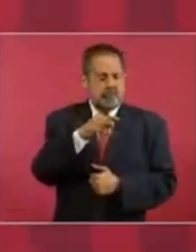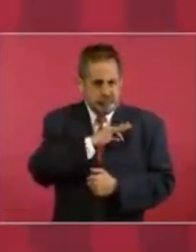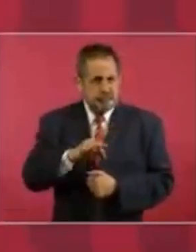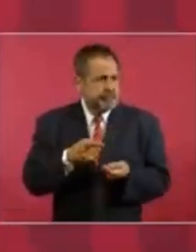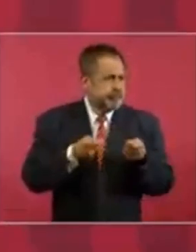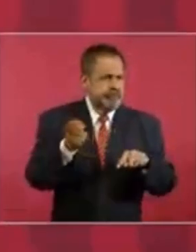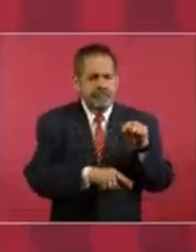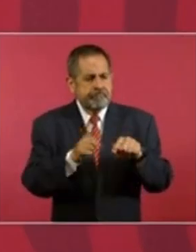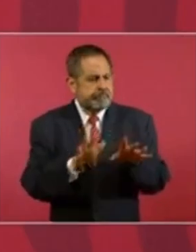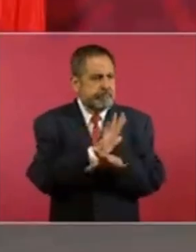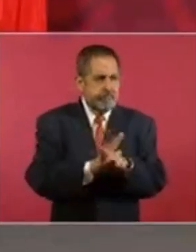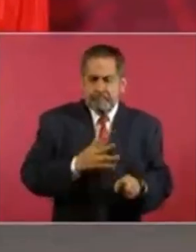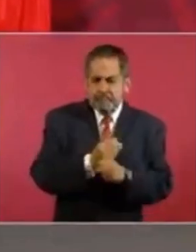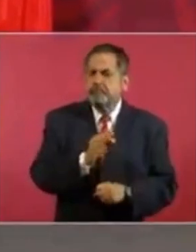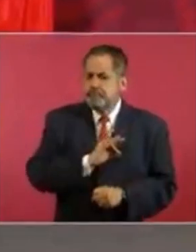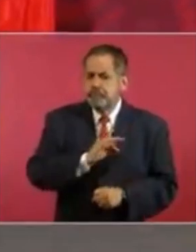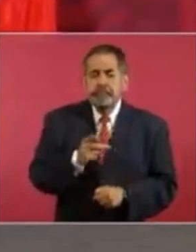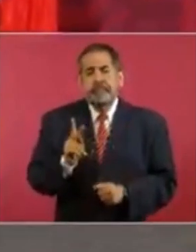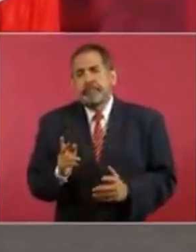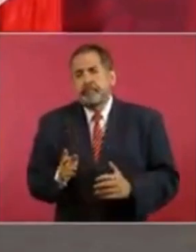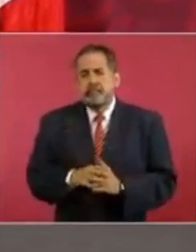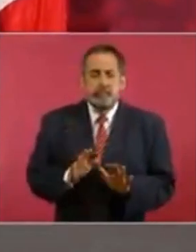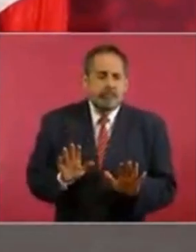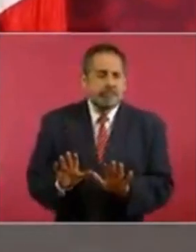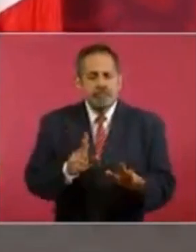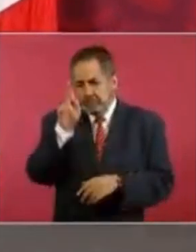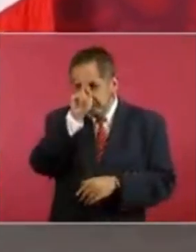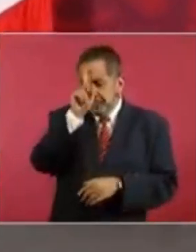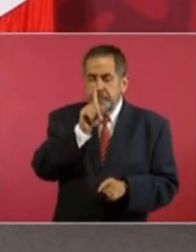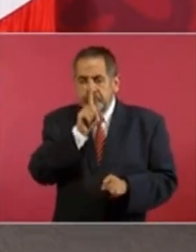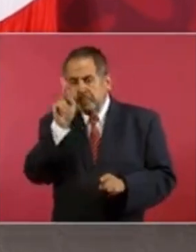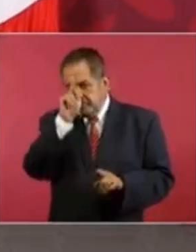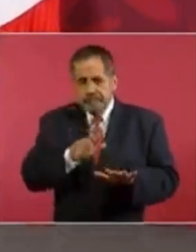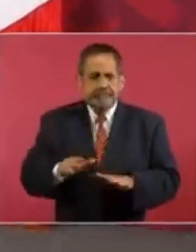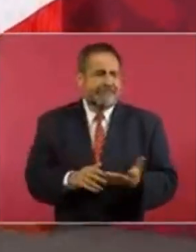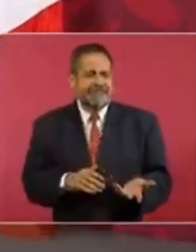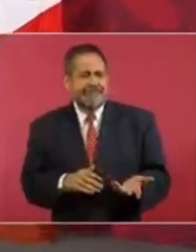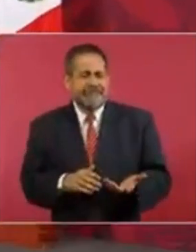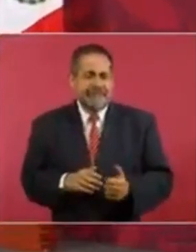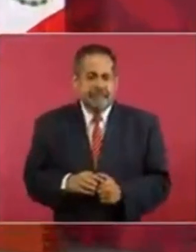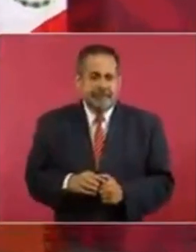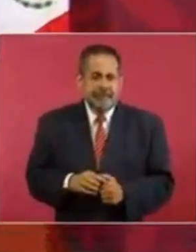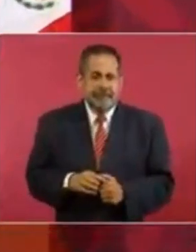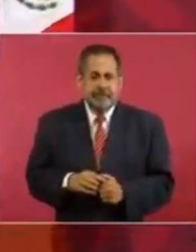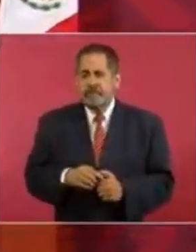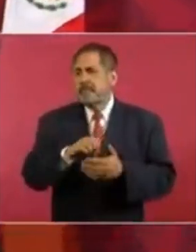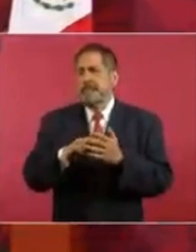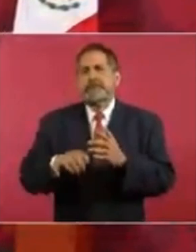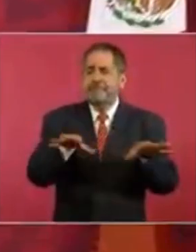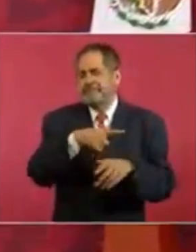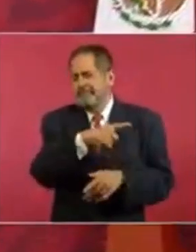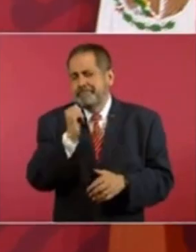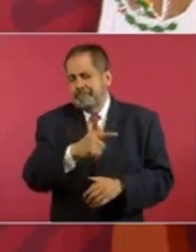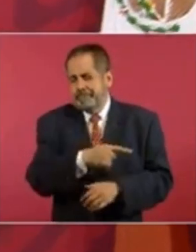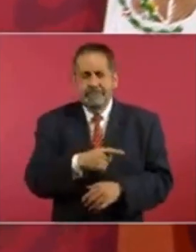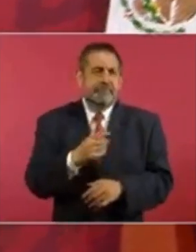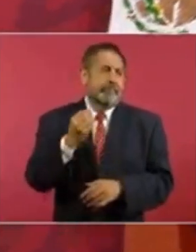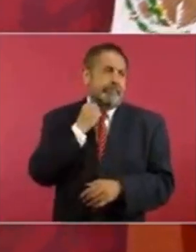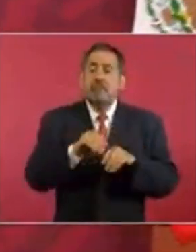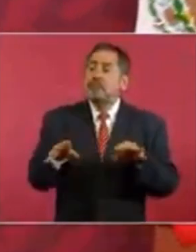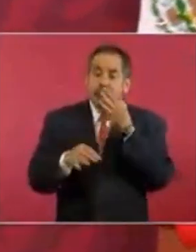actuar, pero son muy prudentes. Además, le sacan un manifiesto la Asociación de Abogados